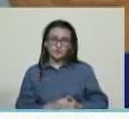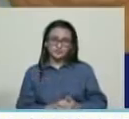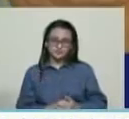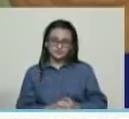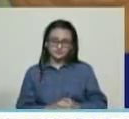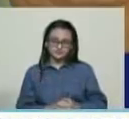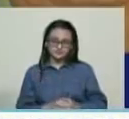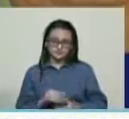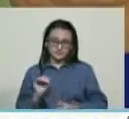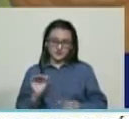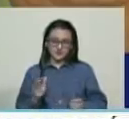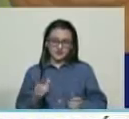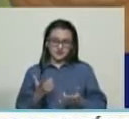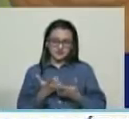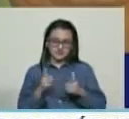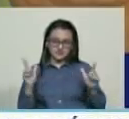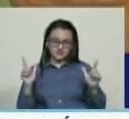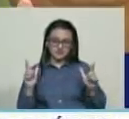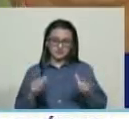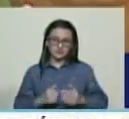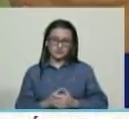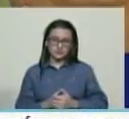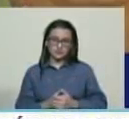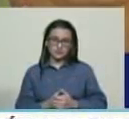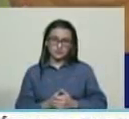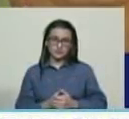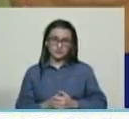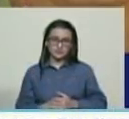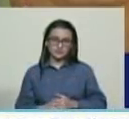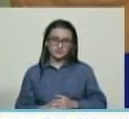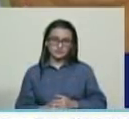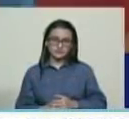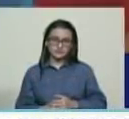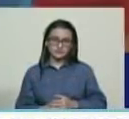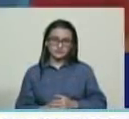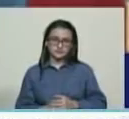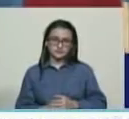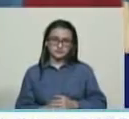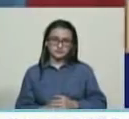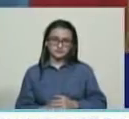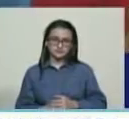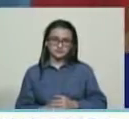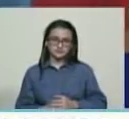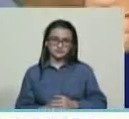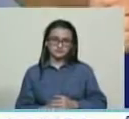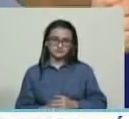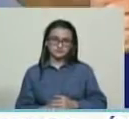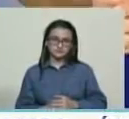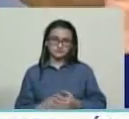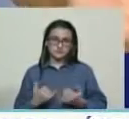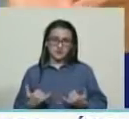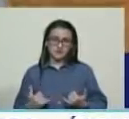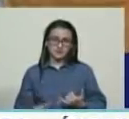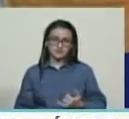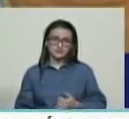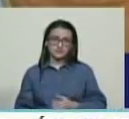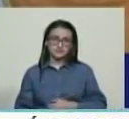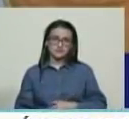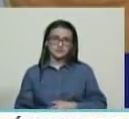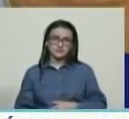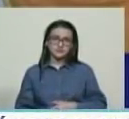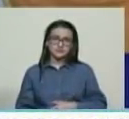Era el Libertador como genio militar, manejando todas sus piezas. Y aquí estaba un